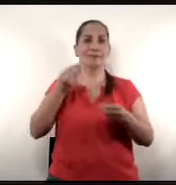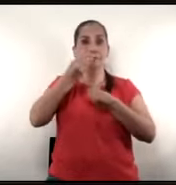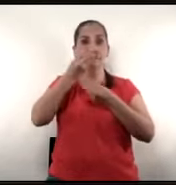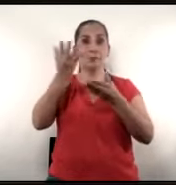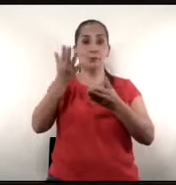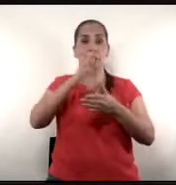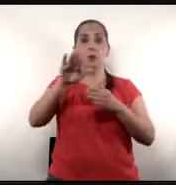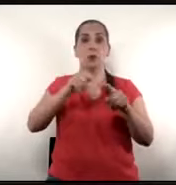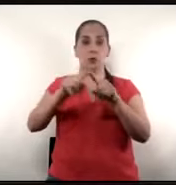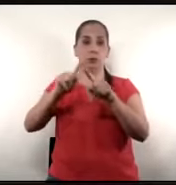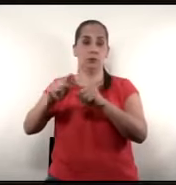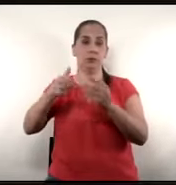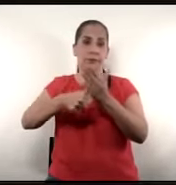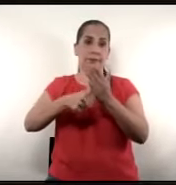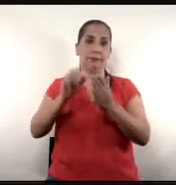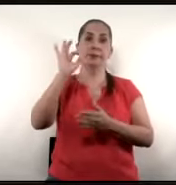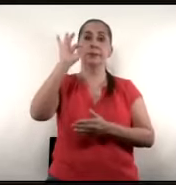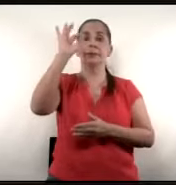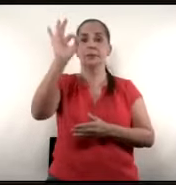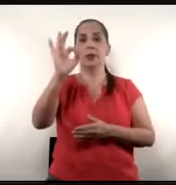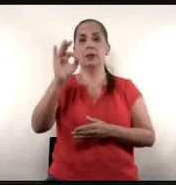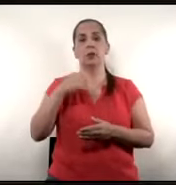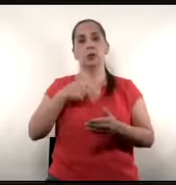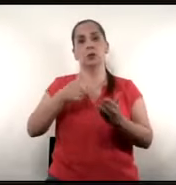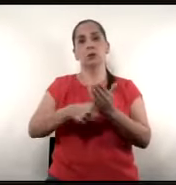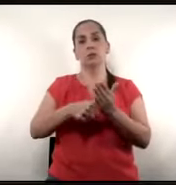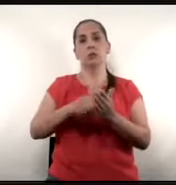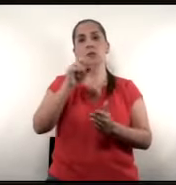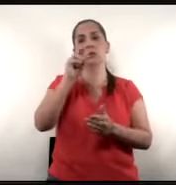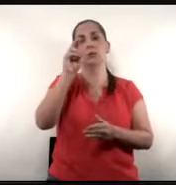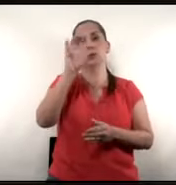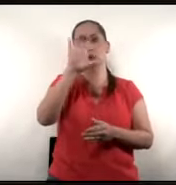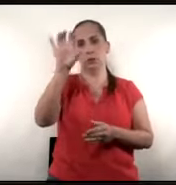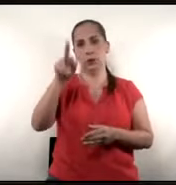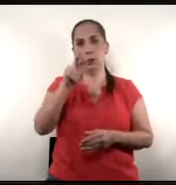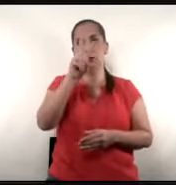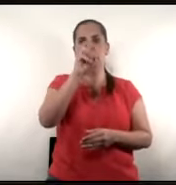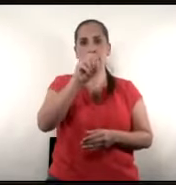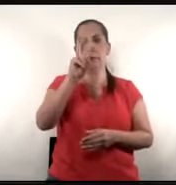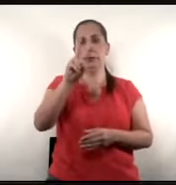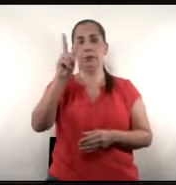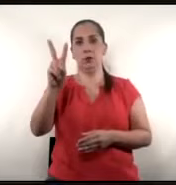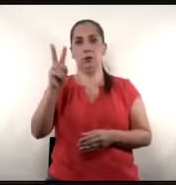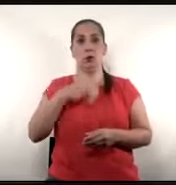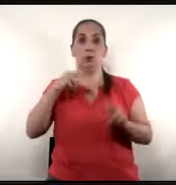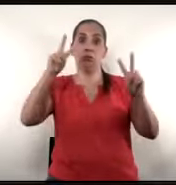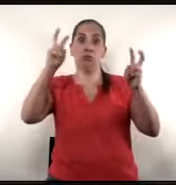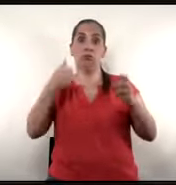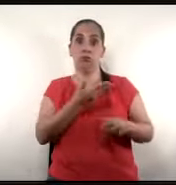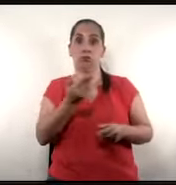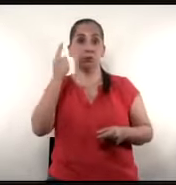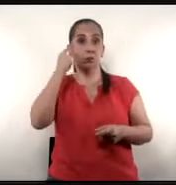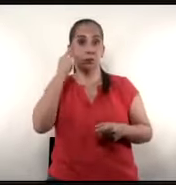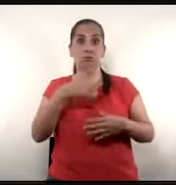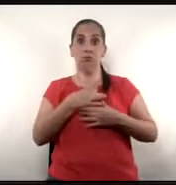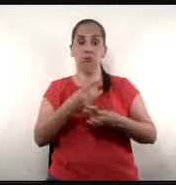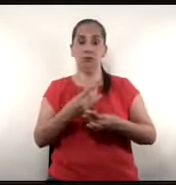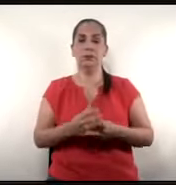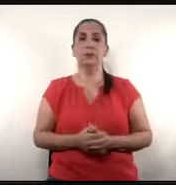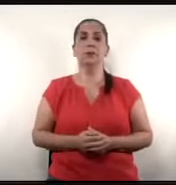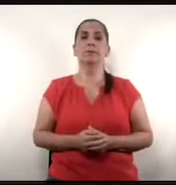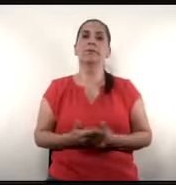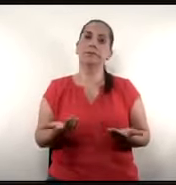los candidatos presidenciales del Voto Costa Rica 2022 en temas que consideramos desde el CEFIA son de gran interés.